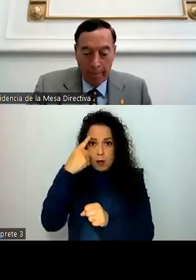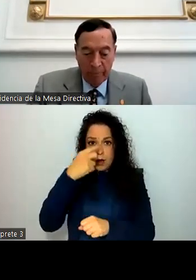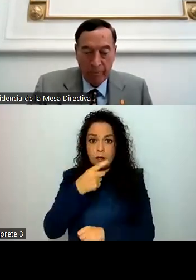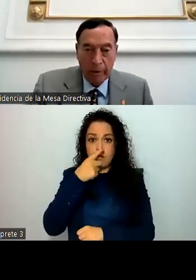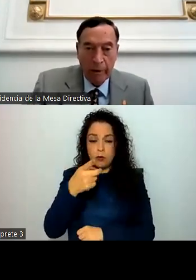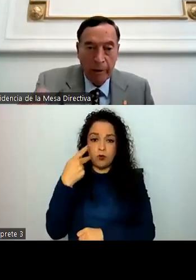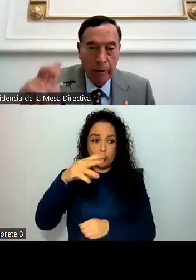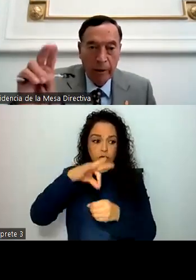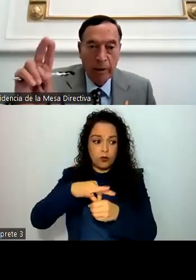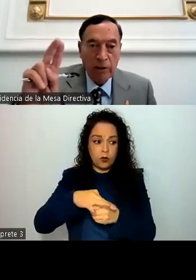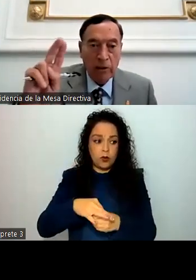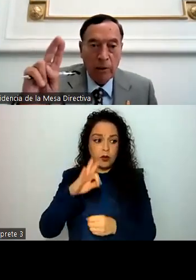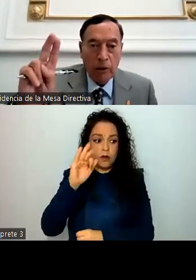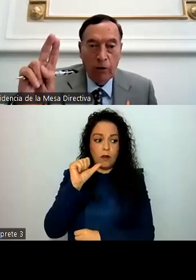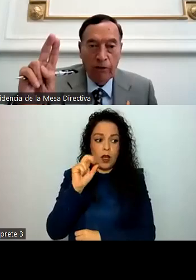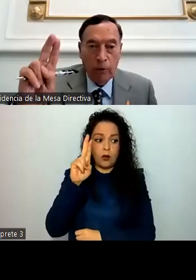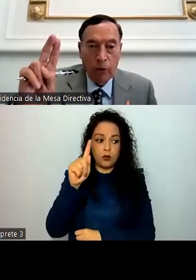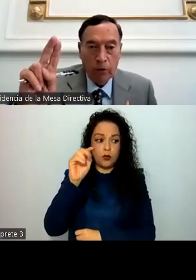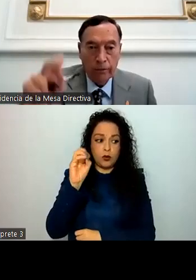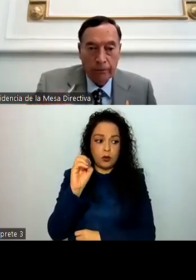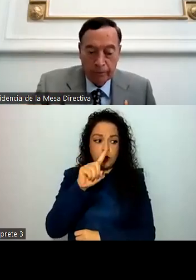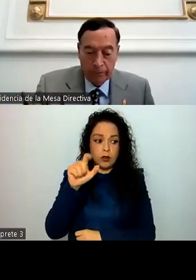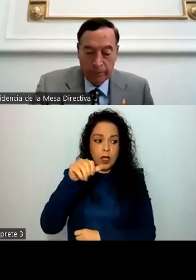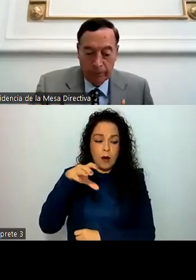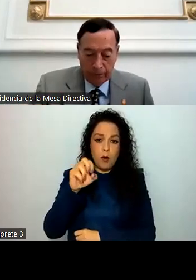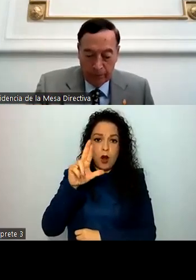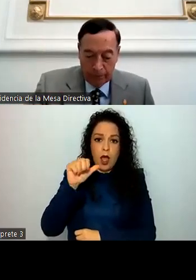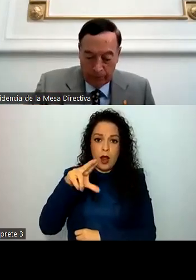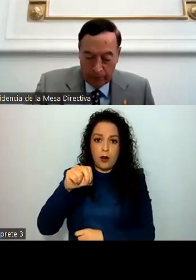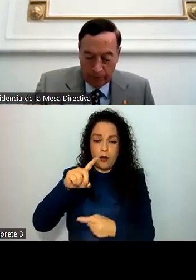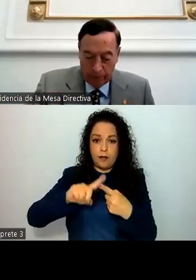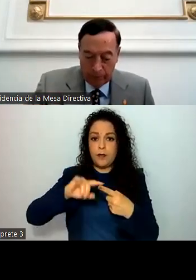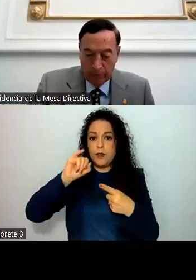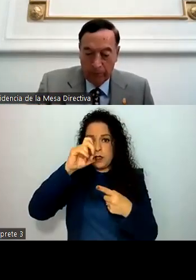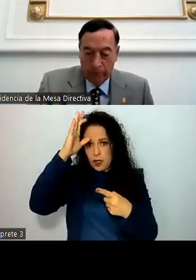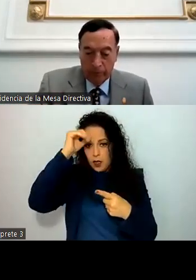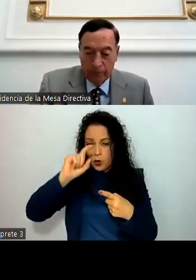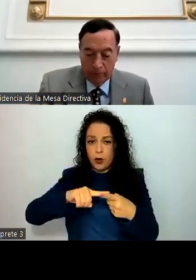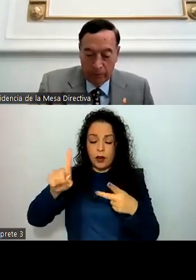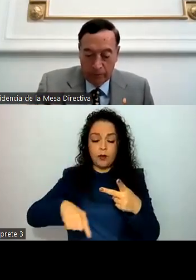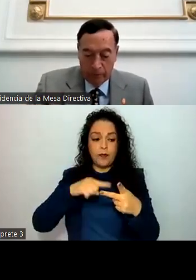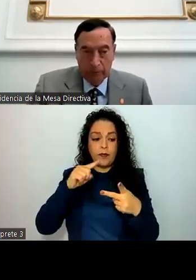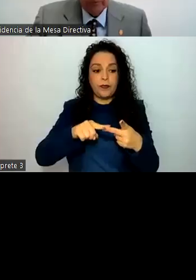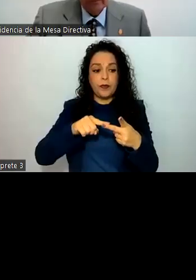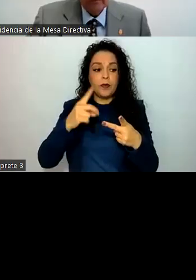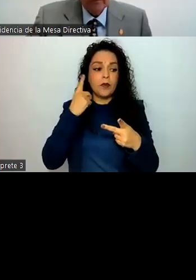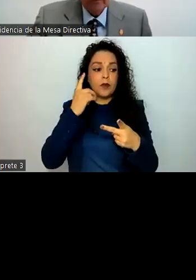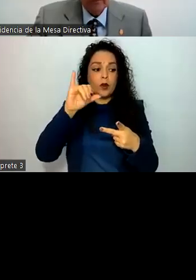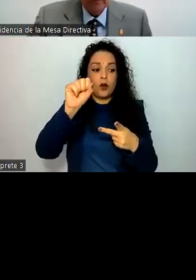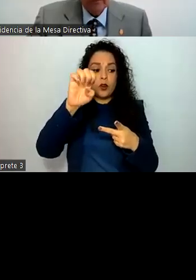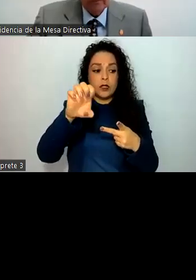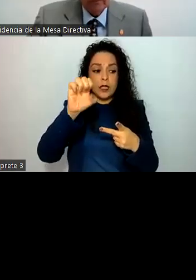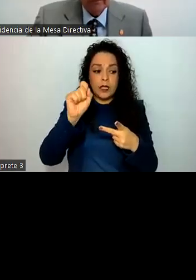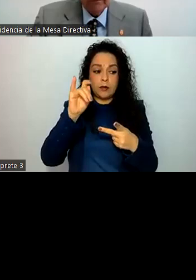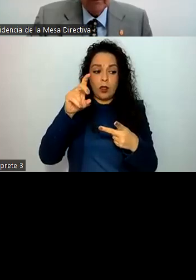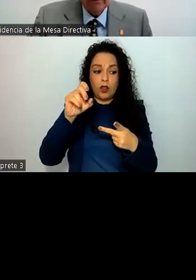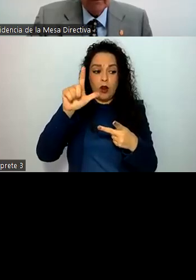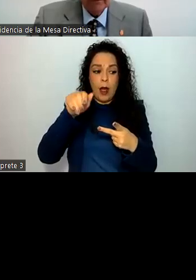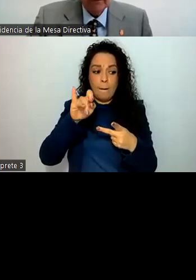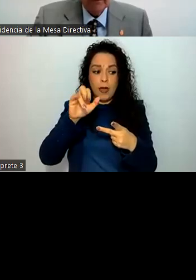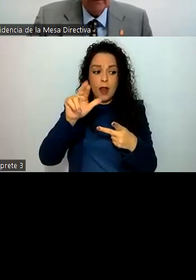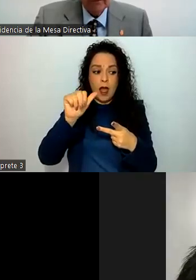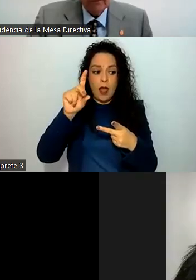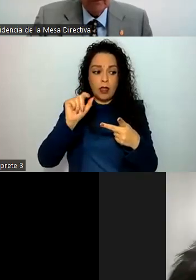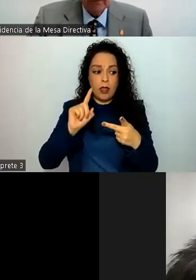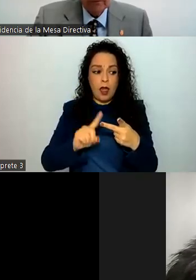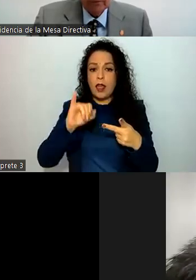Zamorano Esparza. Zamorano, a favor. Diputado José González Espina Miranda. Espina